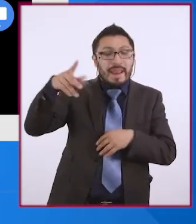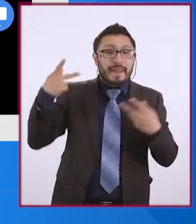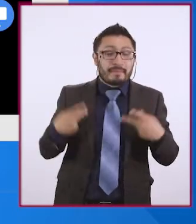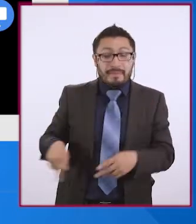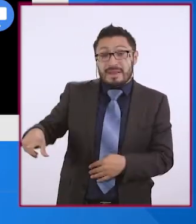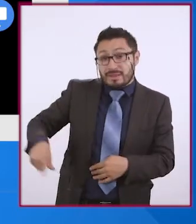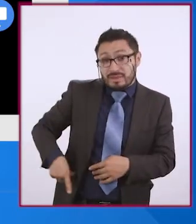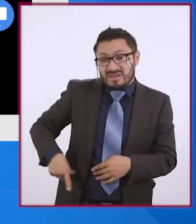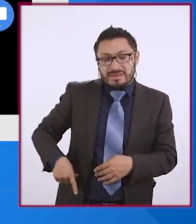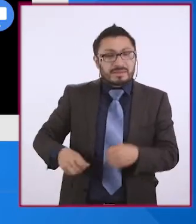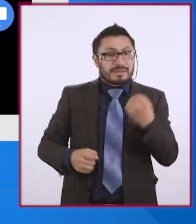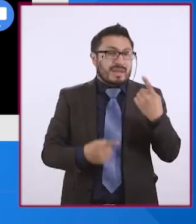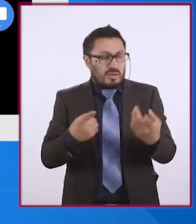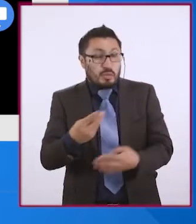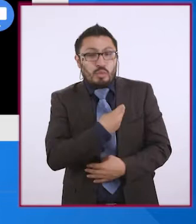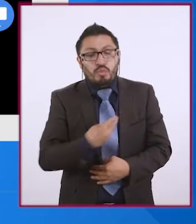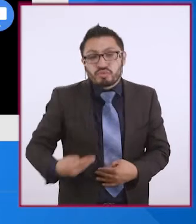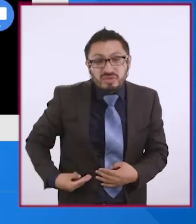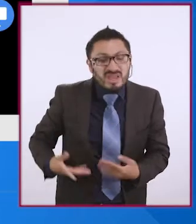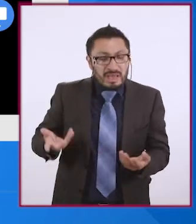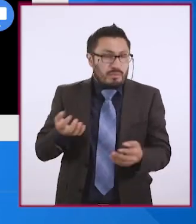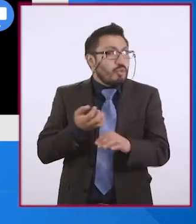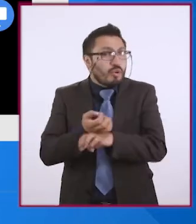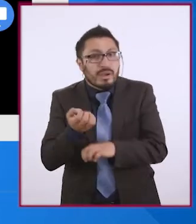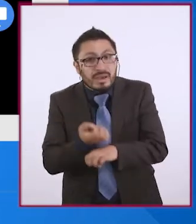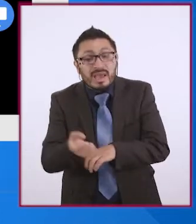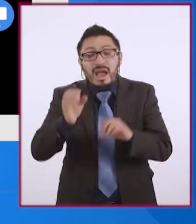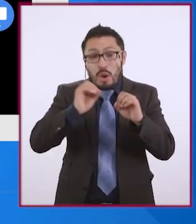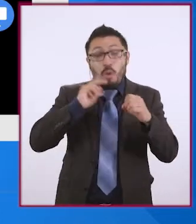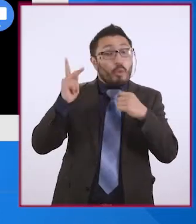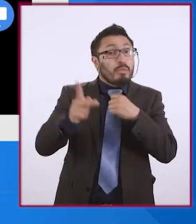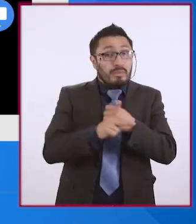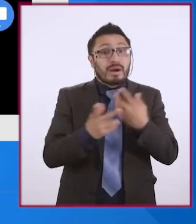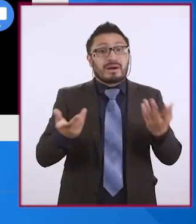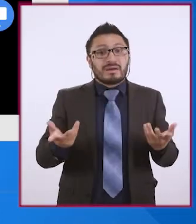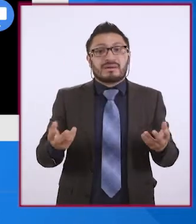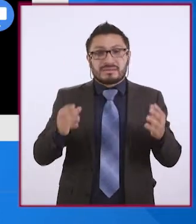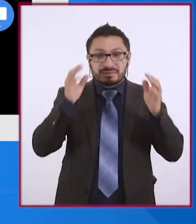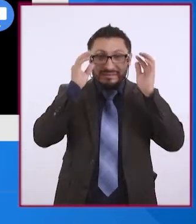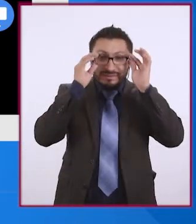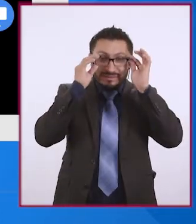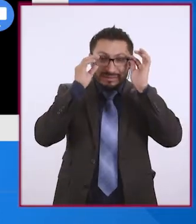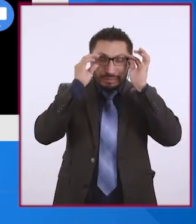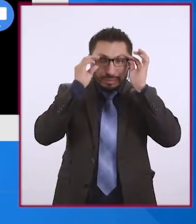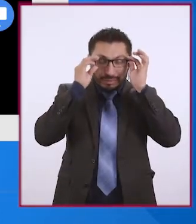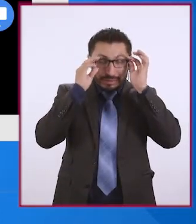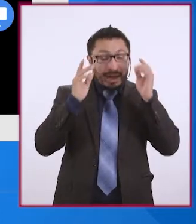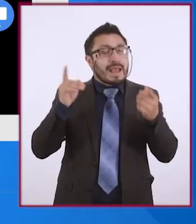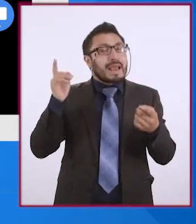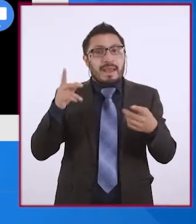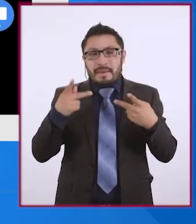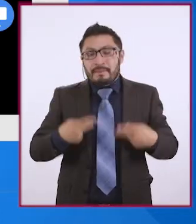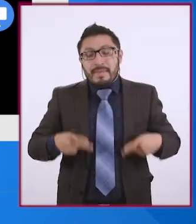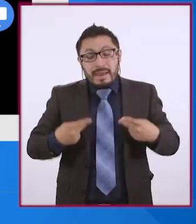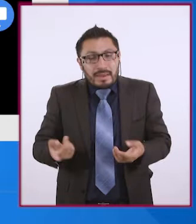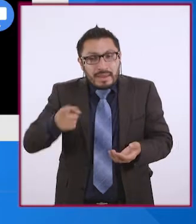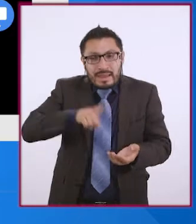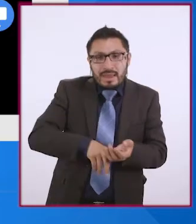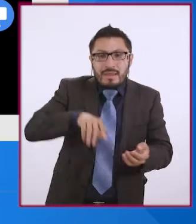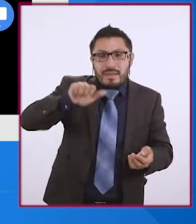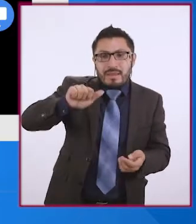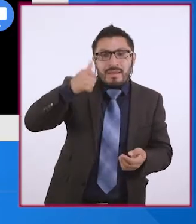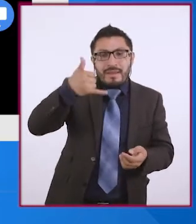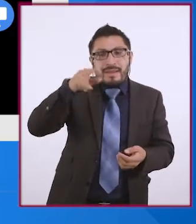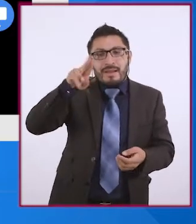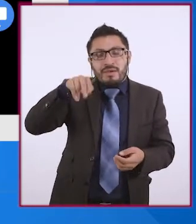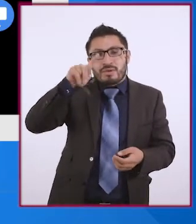gobiernan en el municipio, en el estado o en el país. a quienes integran los ayuntamientos,